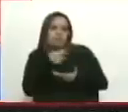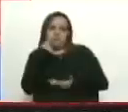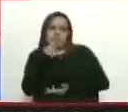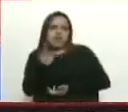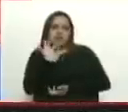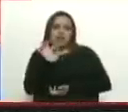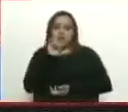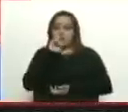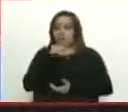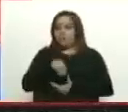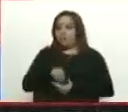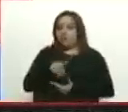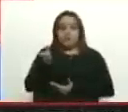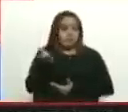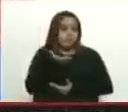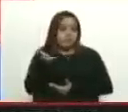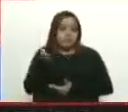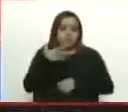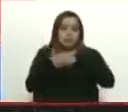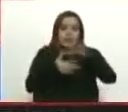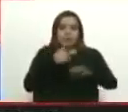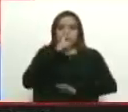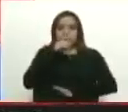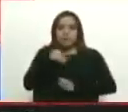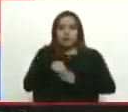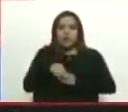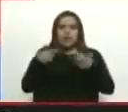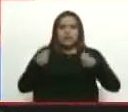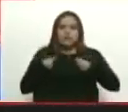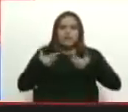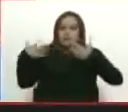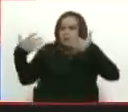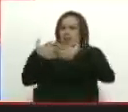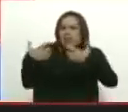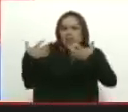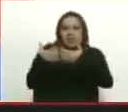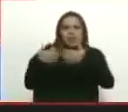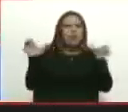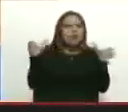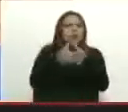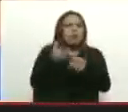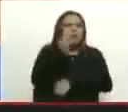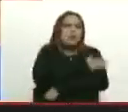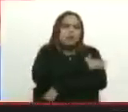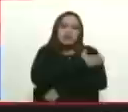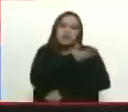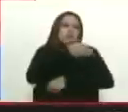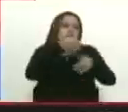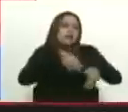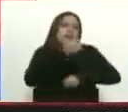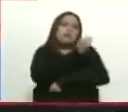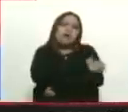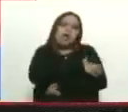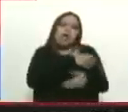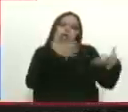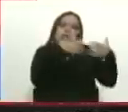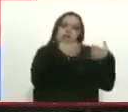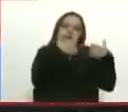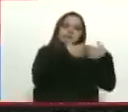nada, porque ellos viven peleando por un pequeño sector, muy pequeño